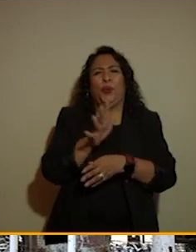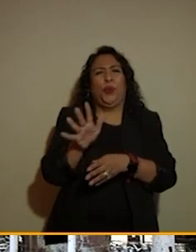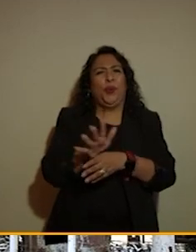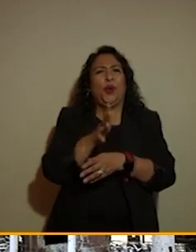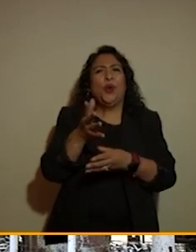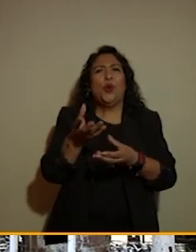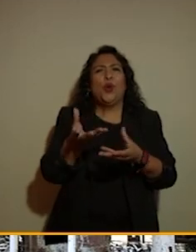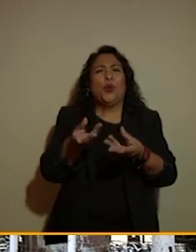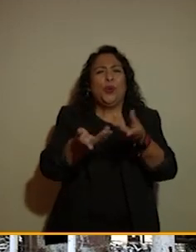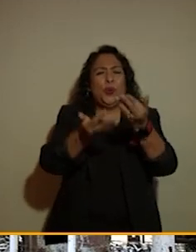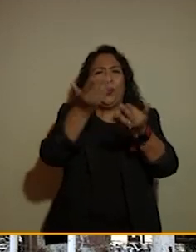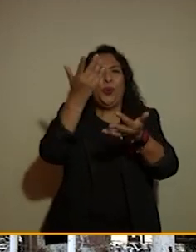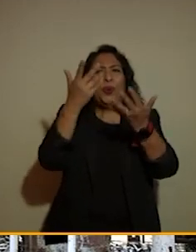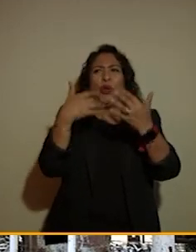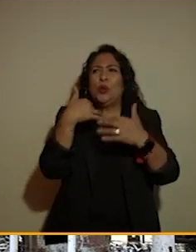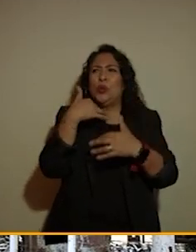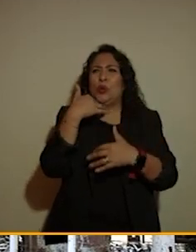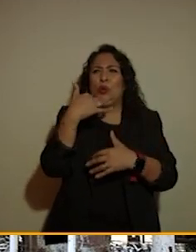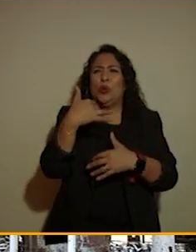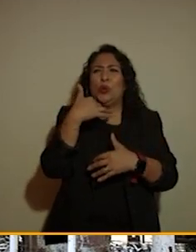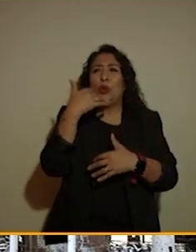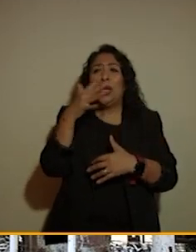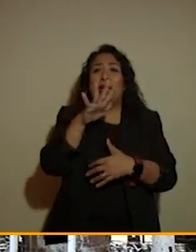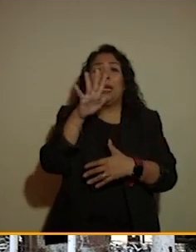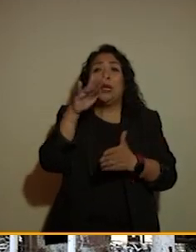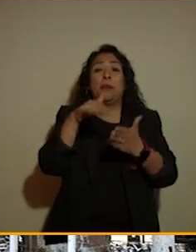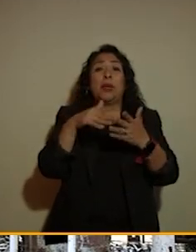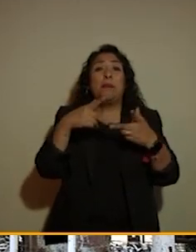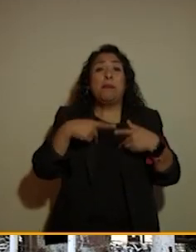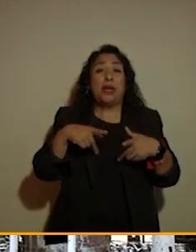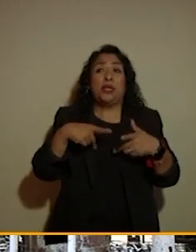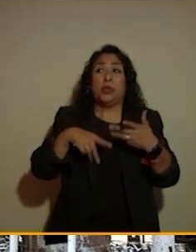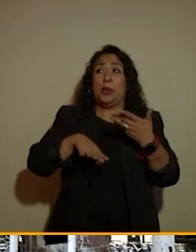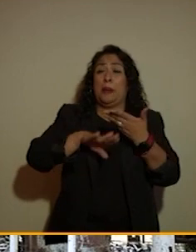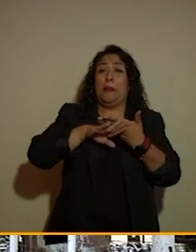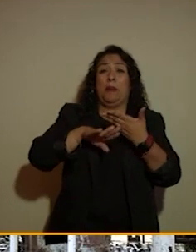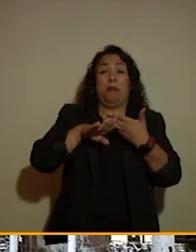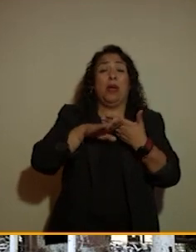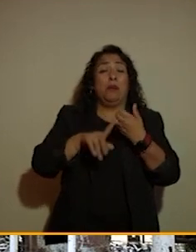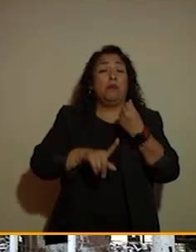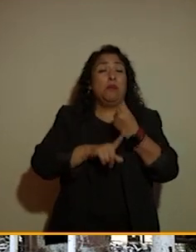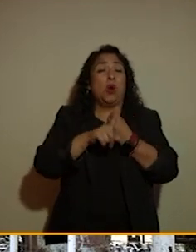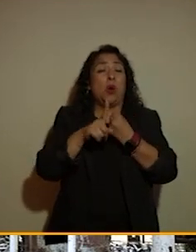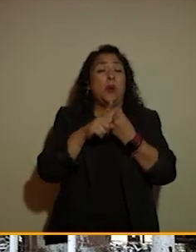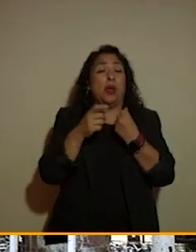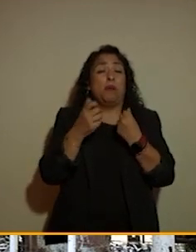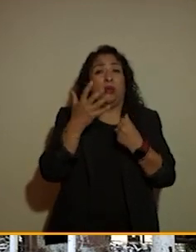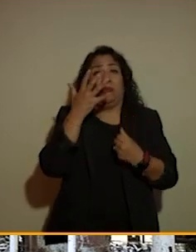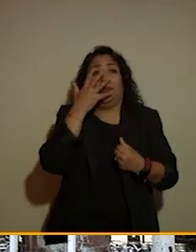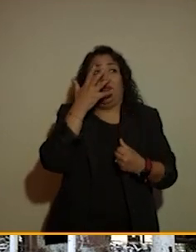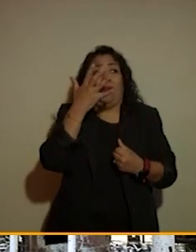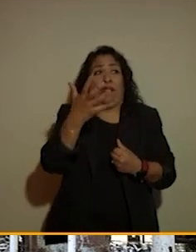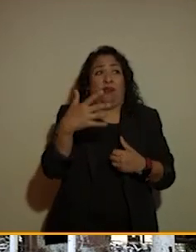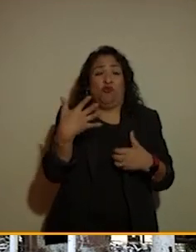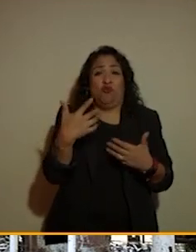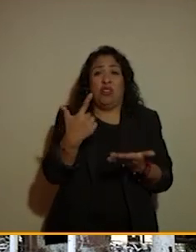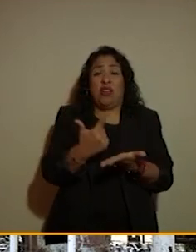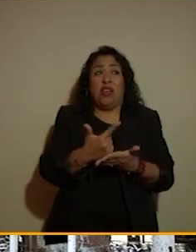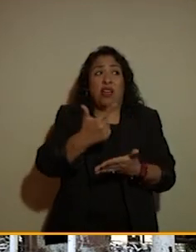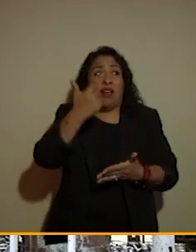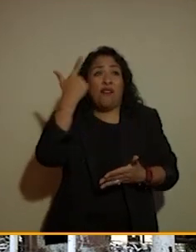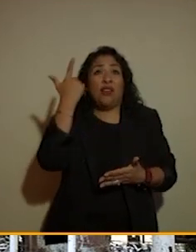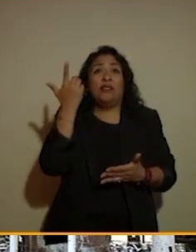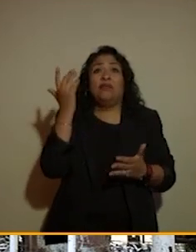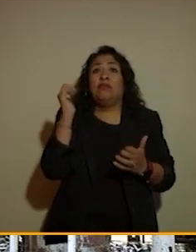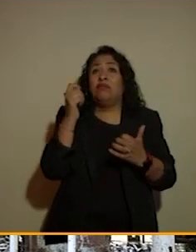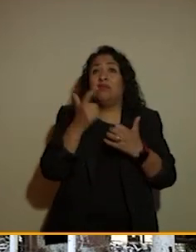y 500.000 personas quedaron expuestas con daños severos pues derivado de algo que